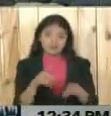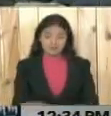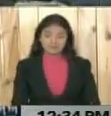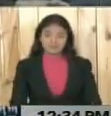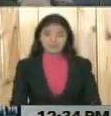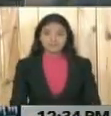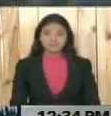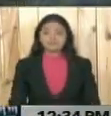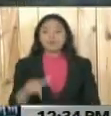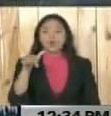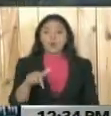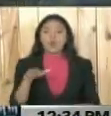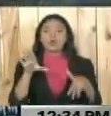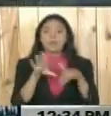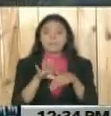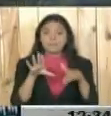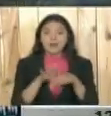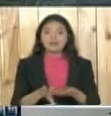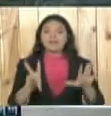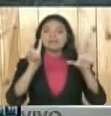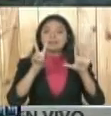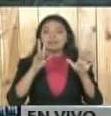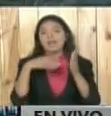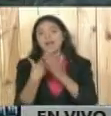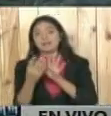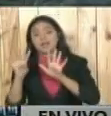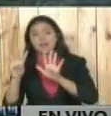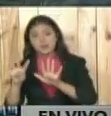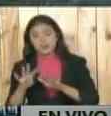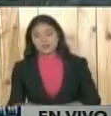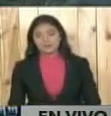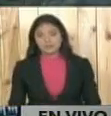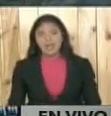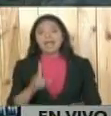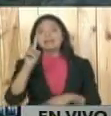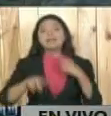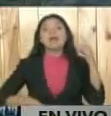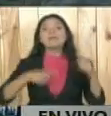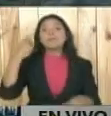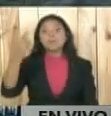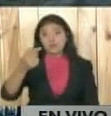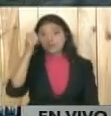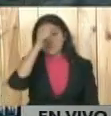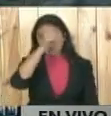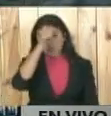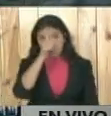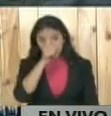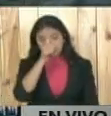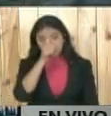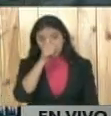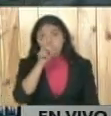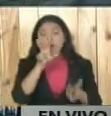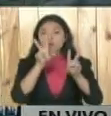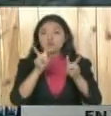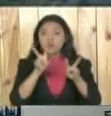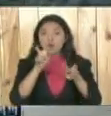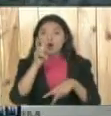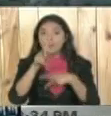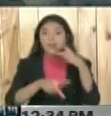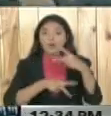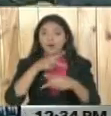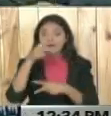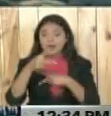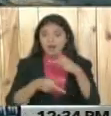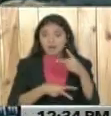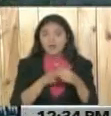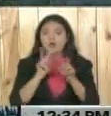partir de hoy martes de 7 a 9. Y el próximo domingo estrenamos el